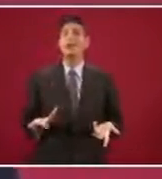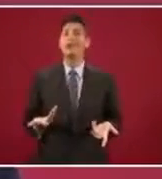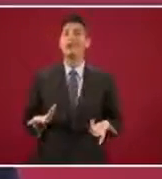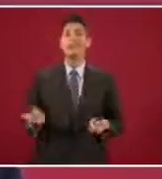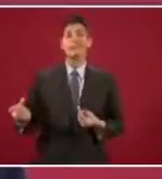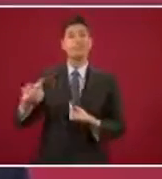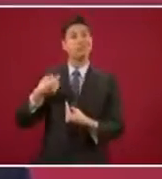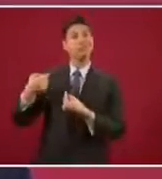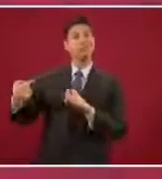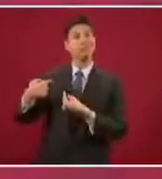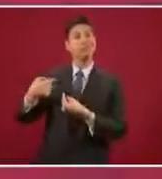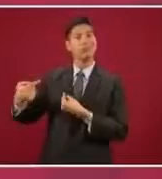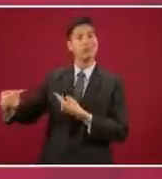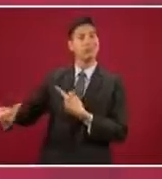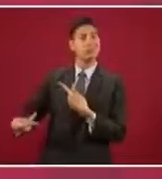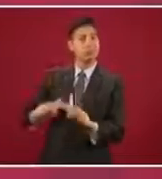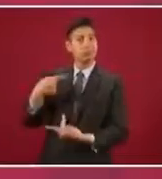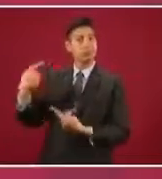cuestionan.